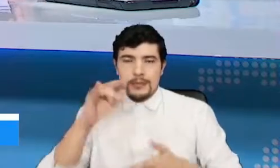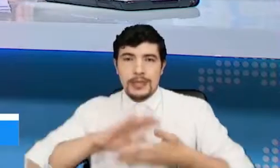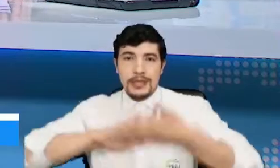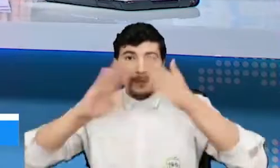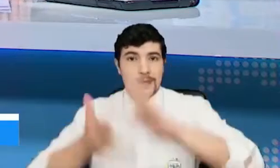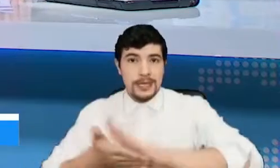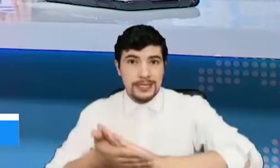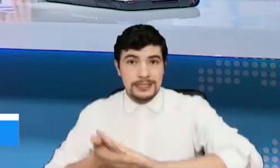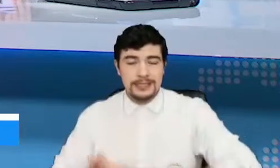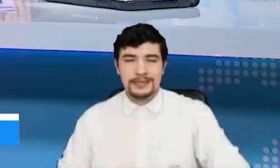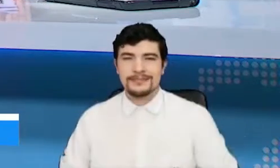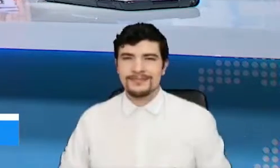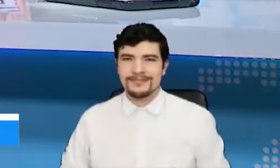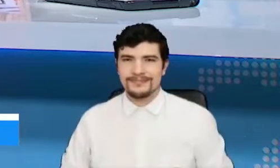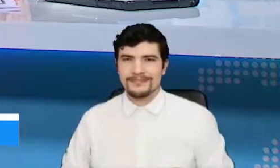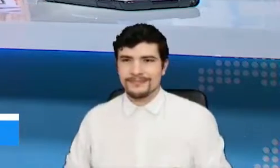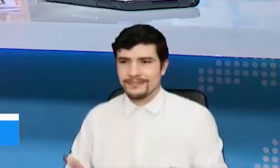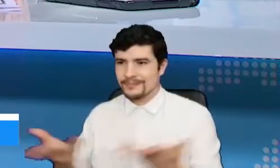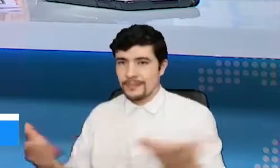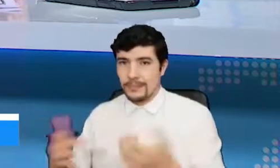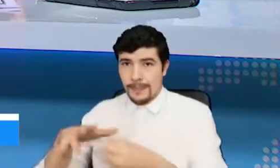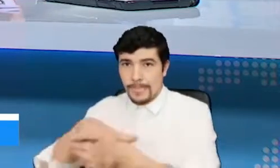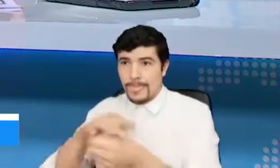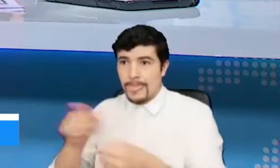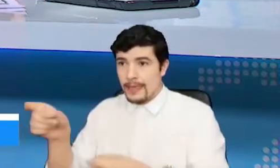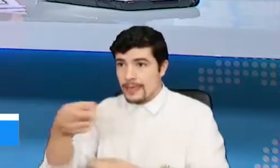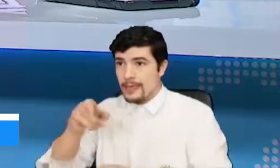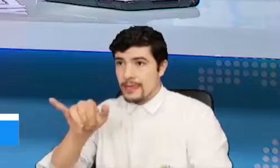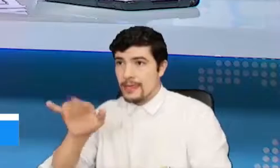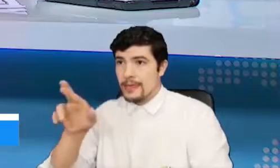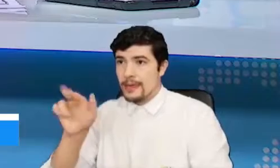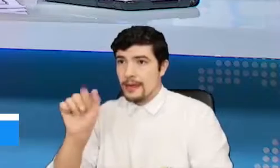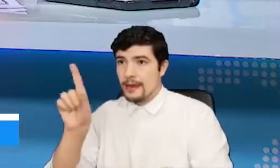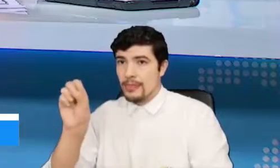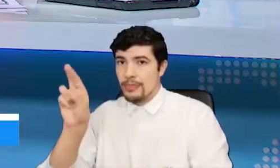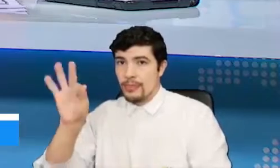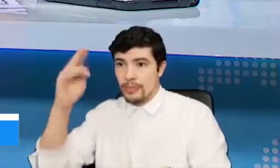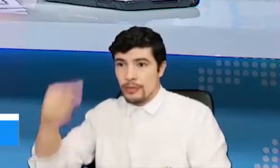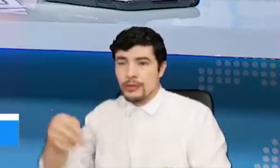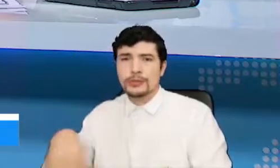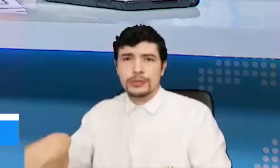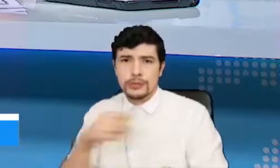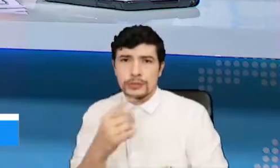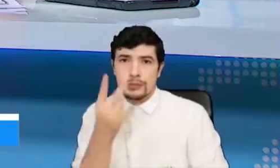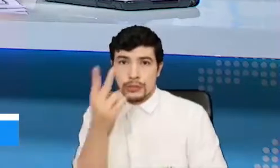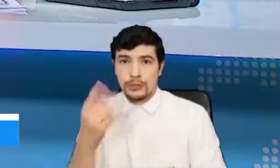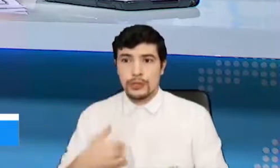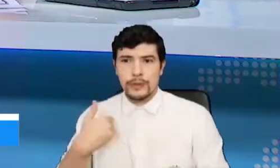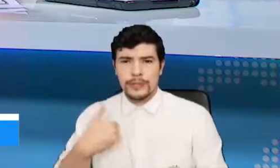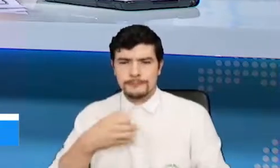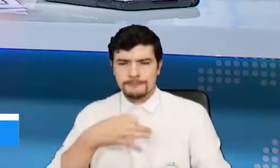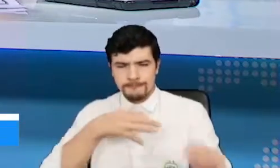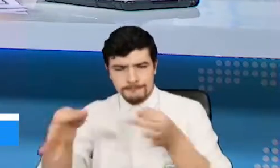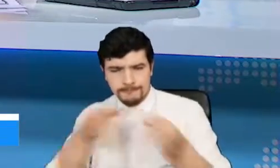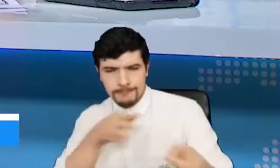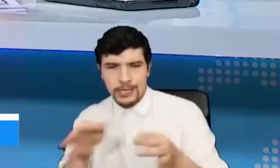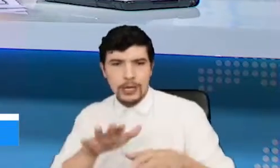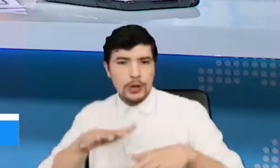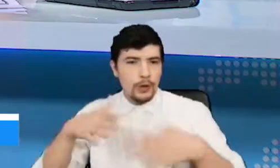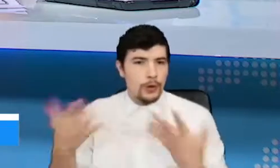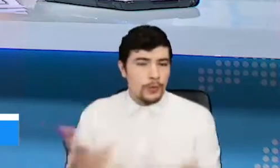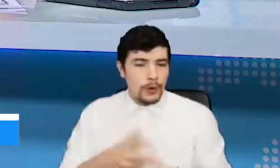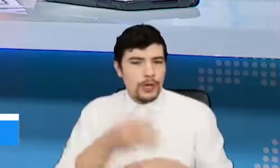En el barrio Girardot, dos jóvenes, Marta, artísticamente te explican cómo es el trato de cuidados y las consecuencias que trae